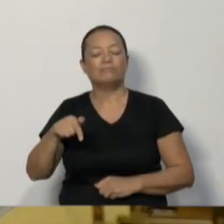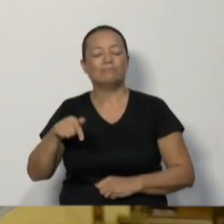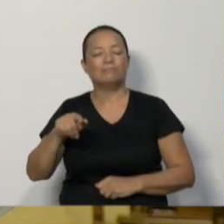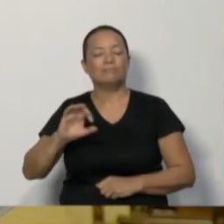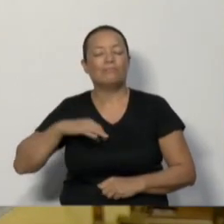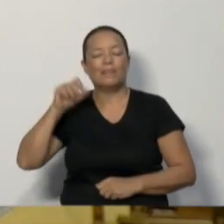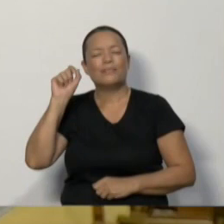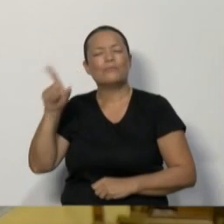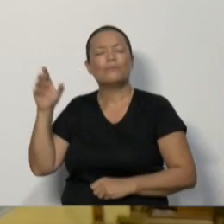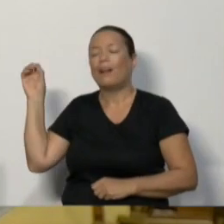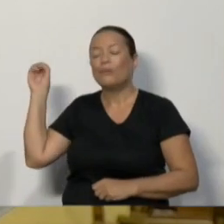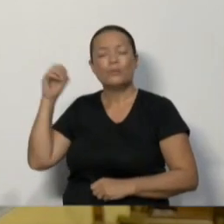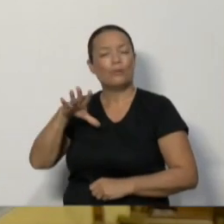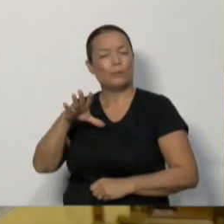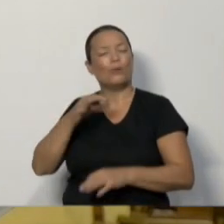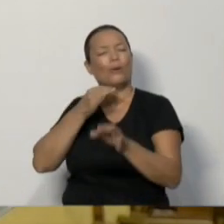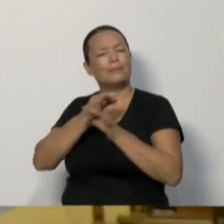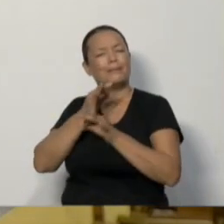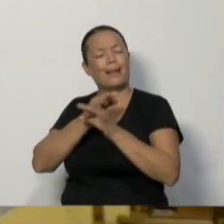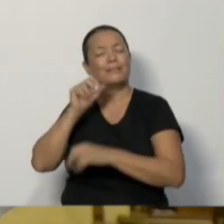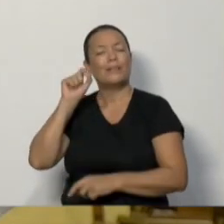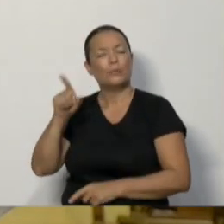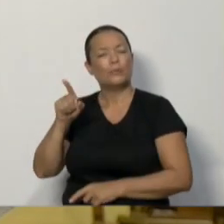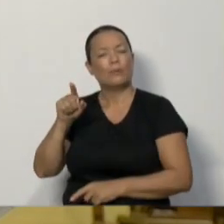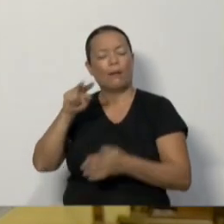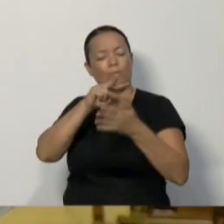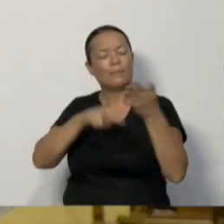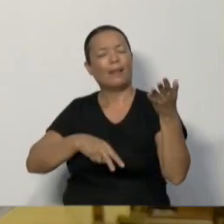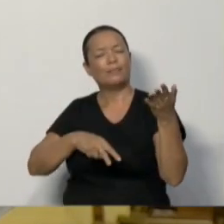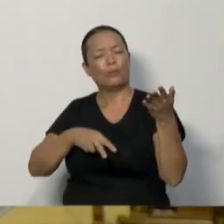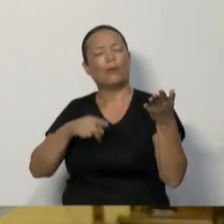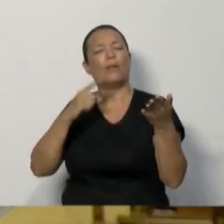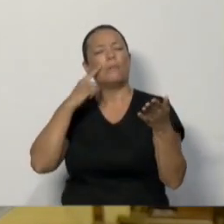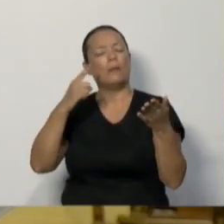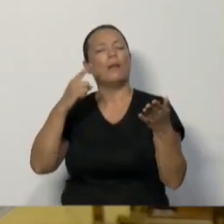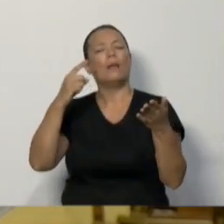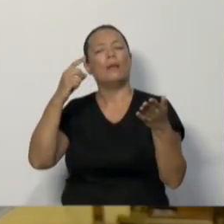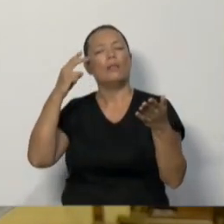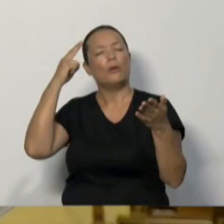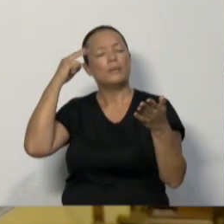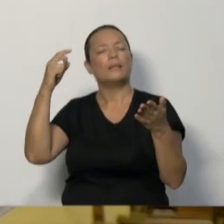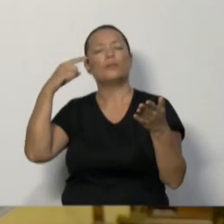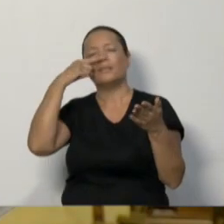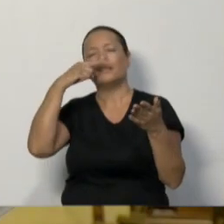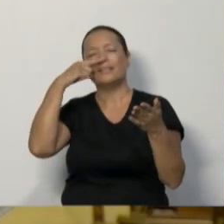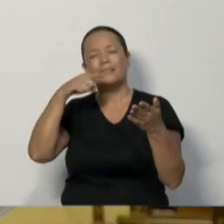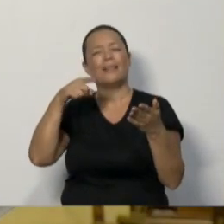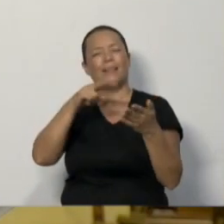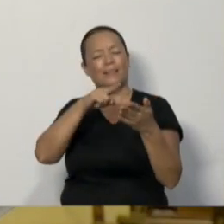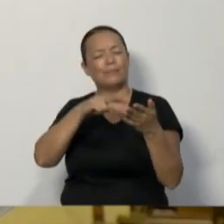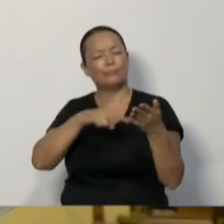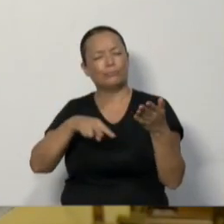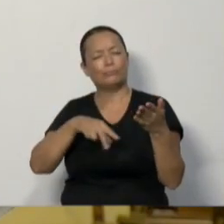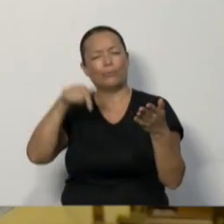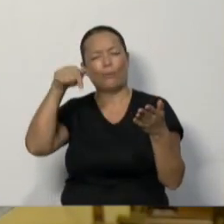iluminadora. Hay un texto que dice así, es de 1977 y creo que tiene